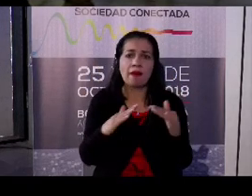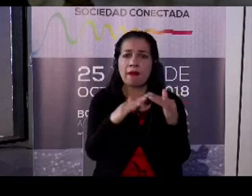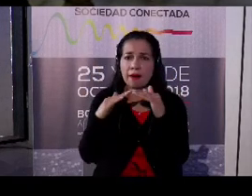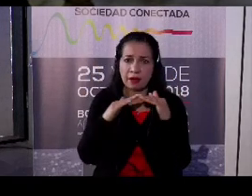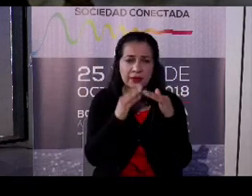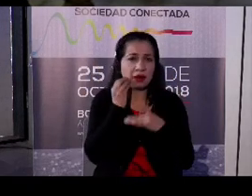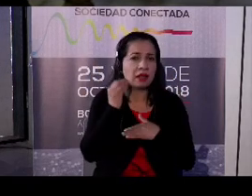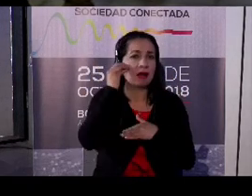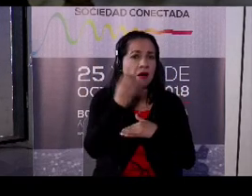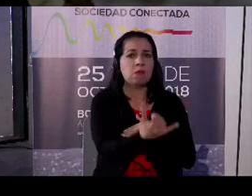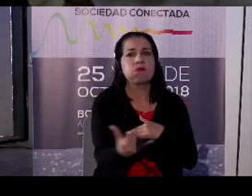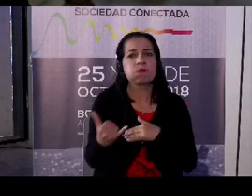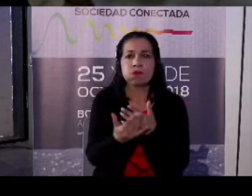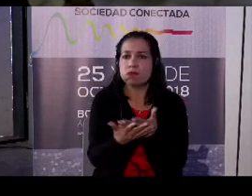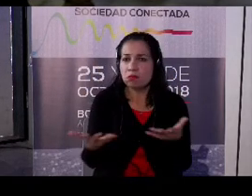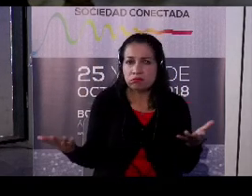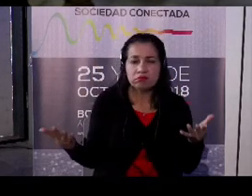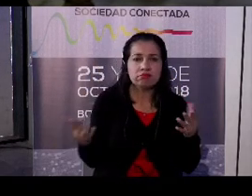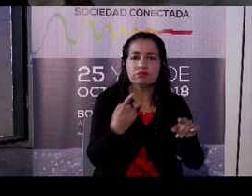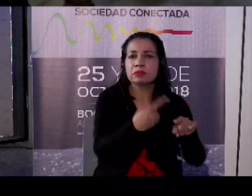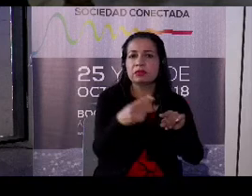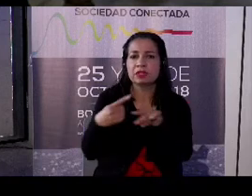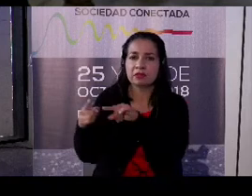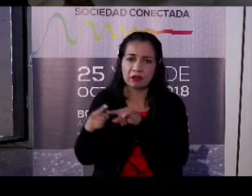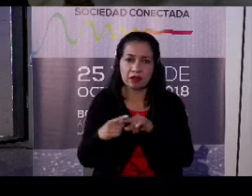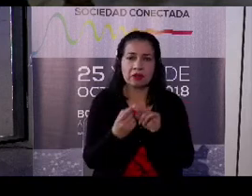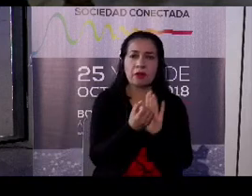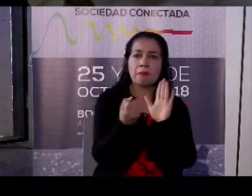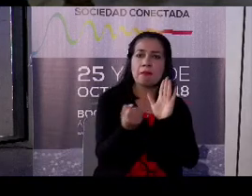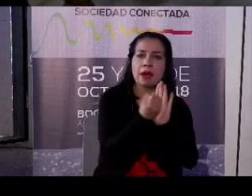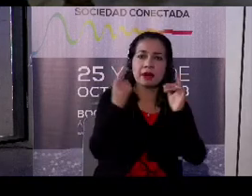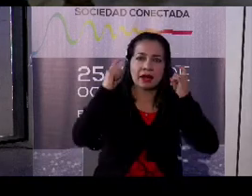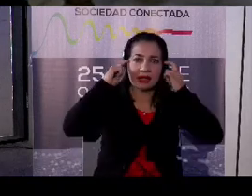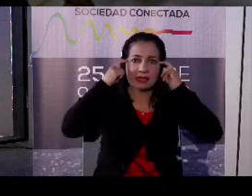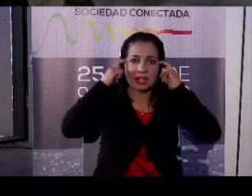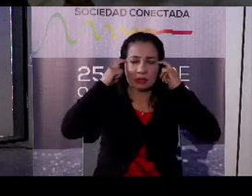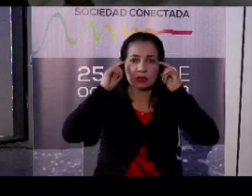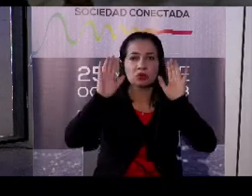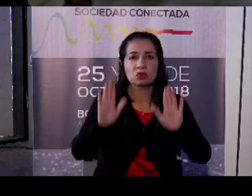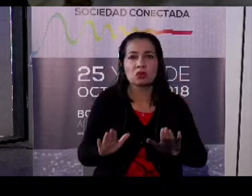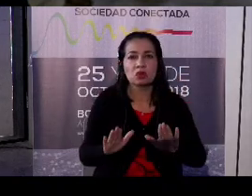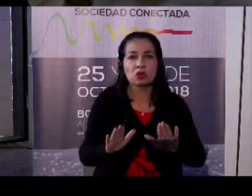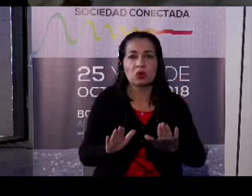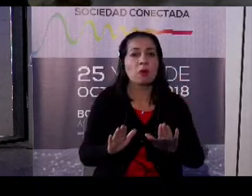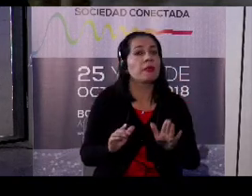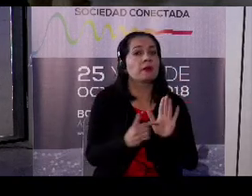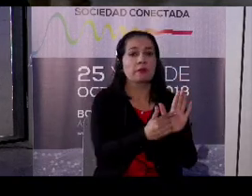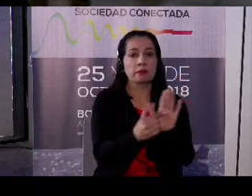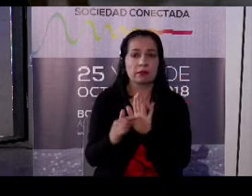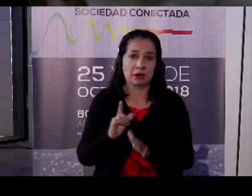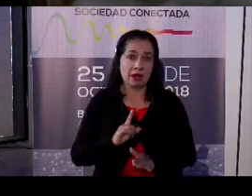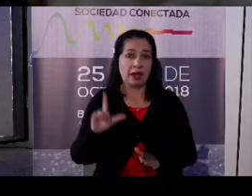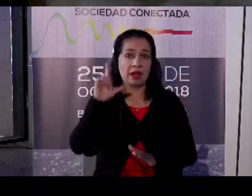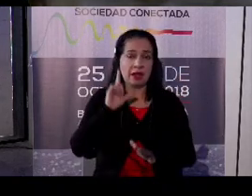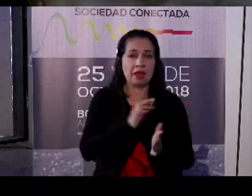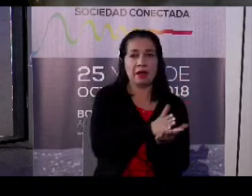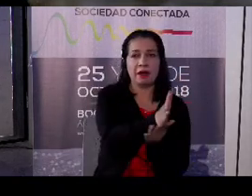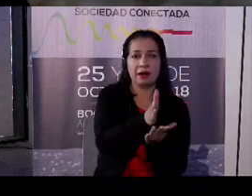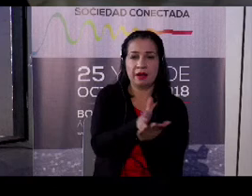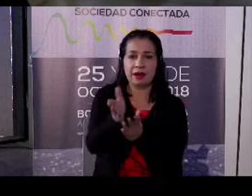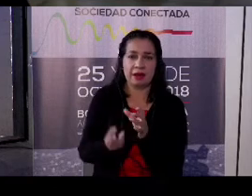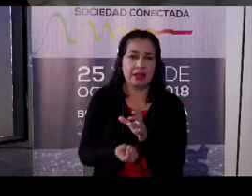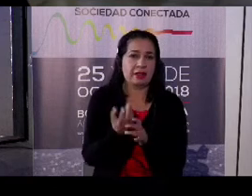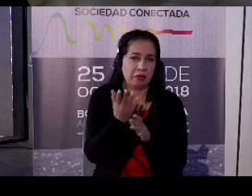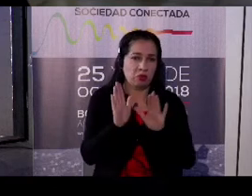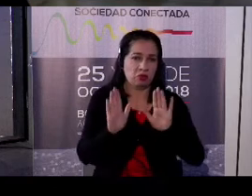con electrodomésticos no solamente estamos presentes También estamos liderando Muchas de estas líneas de productos y como